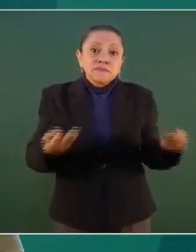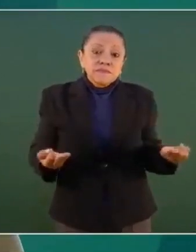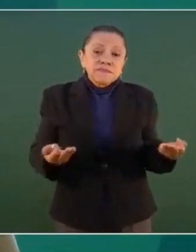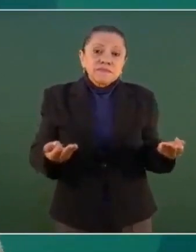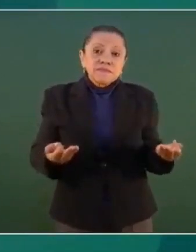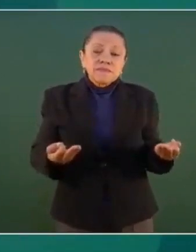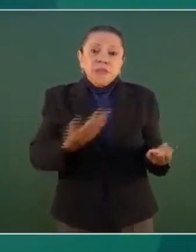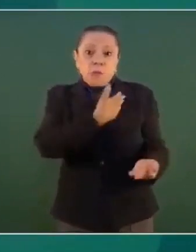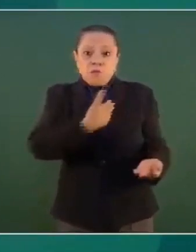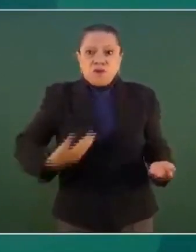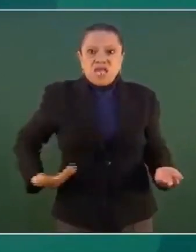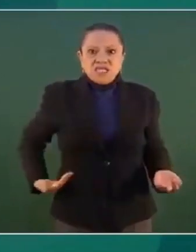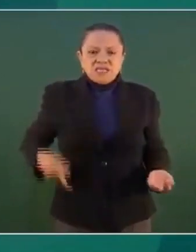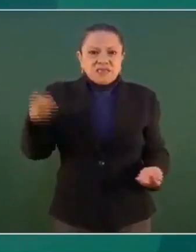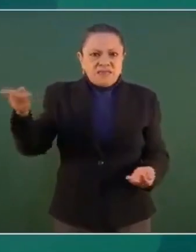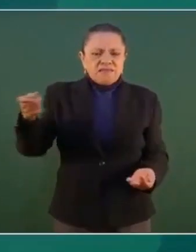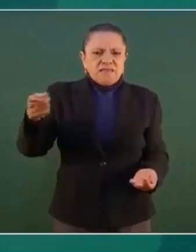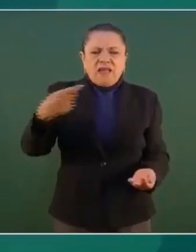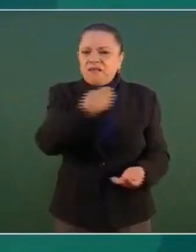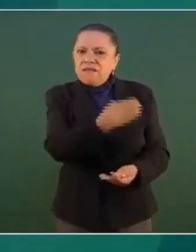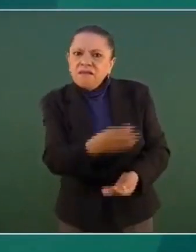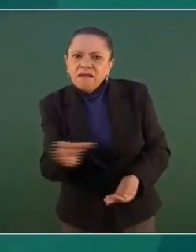presidente agrarista.